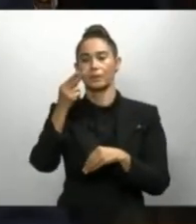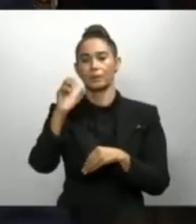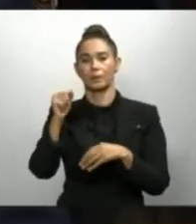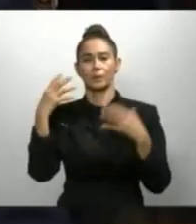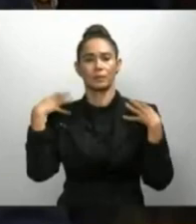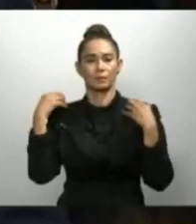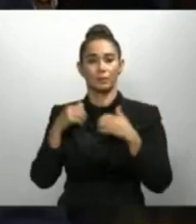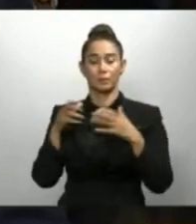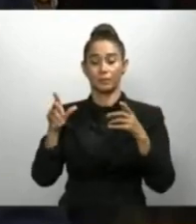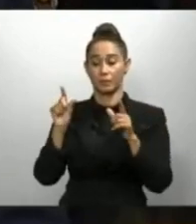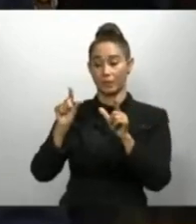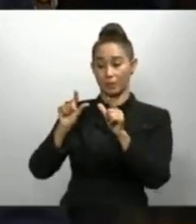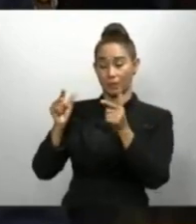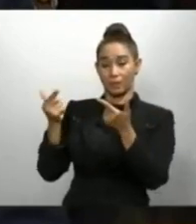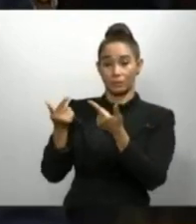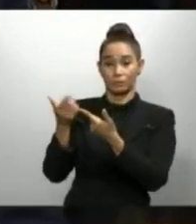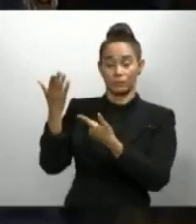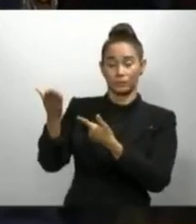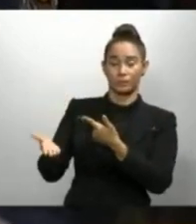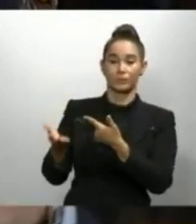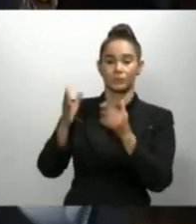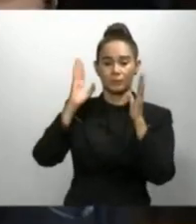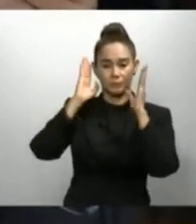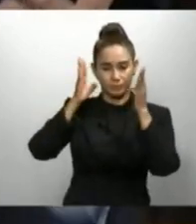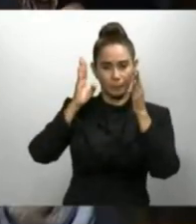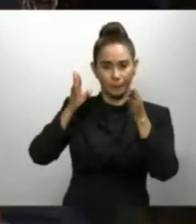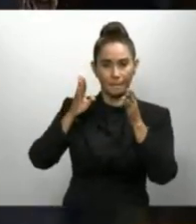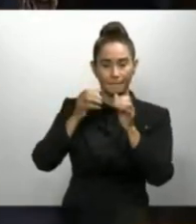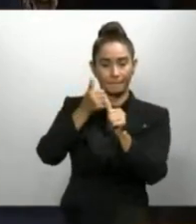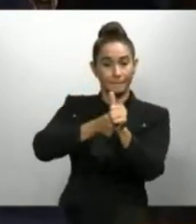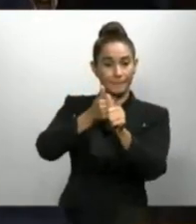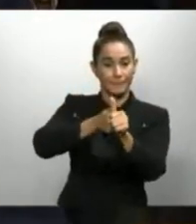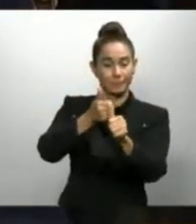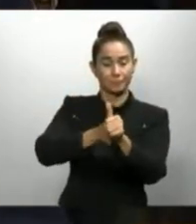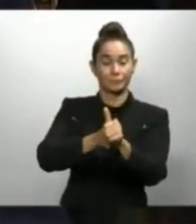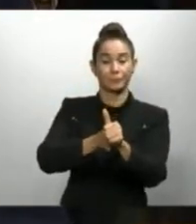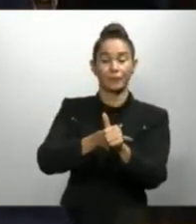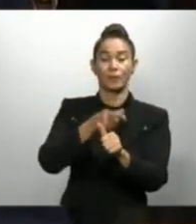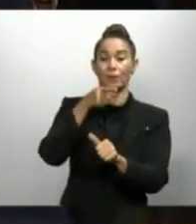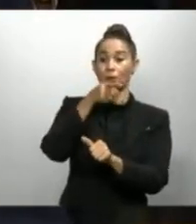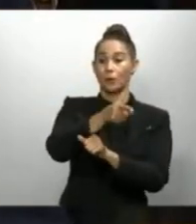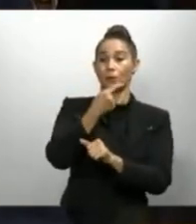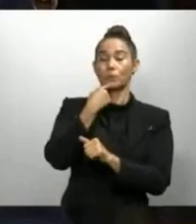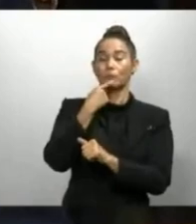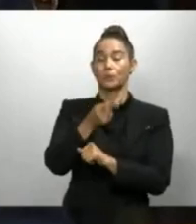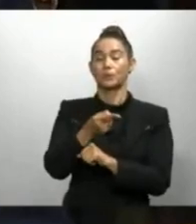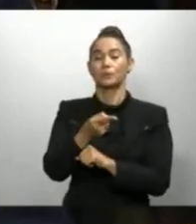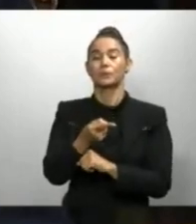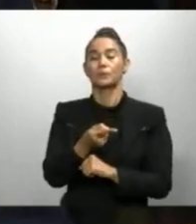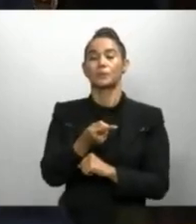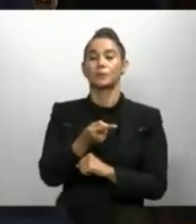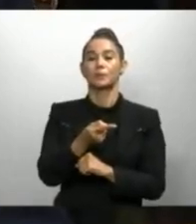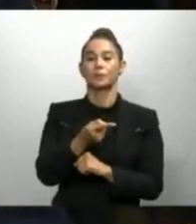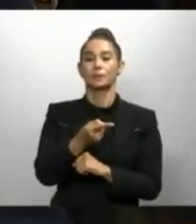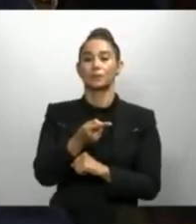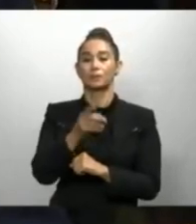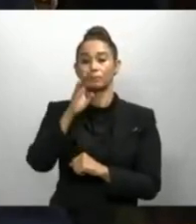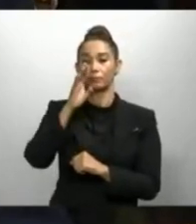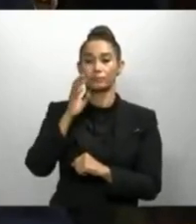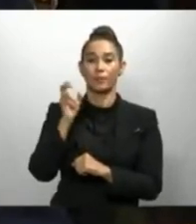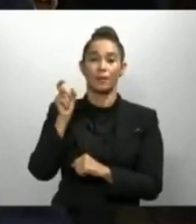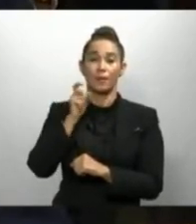pública, y es parte del proceso. Como muy bien usted dice, son